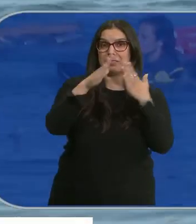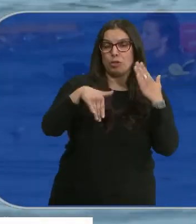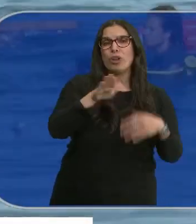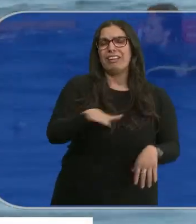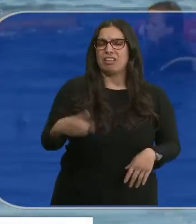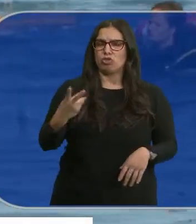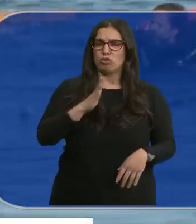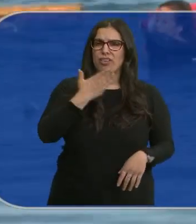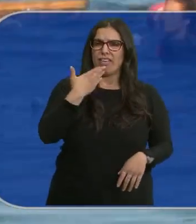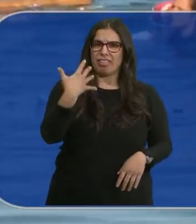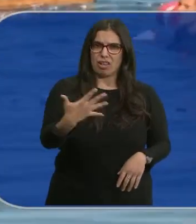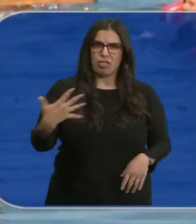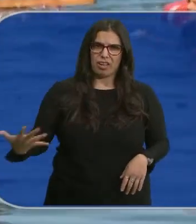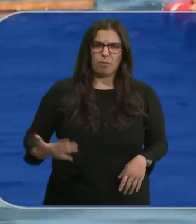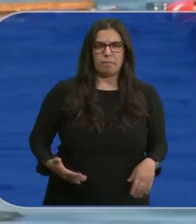5.